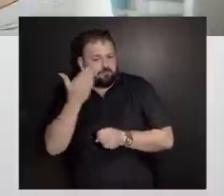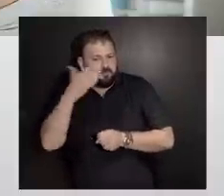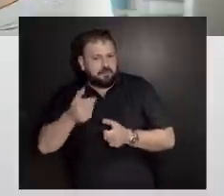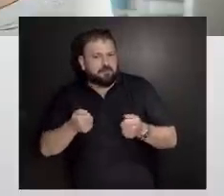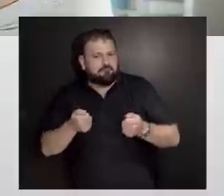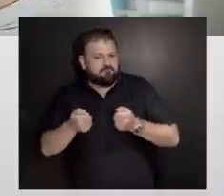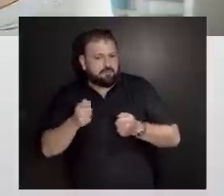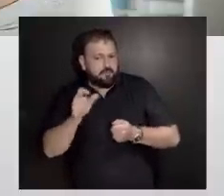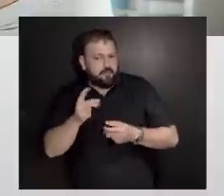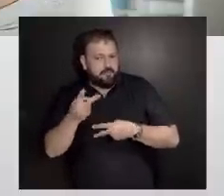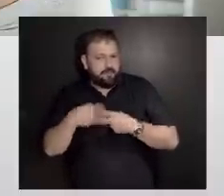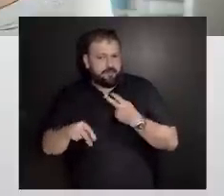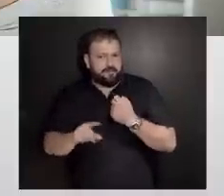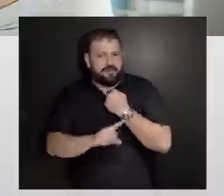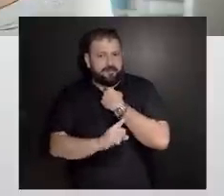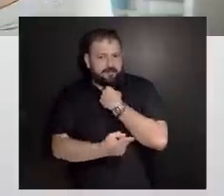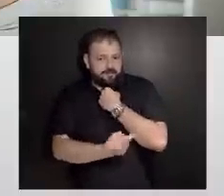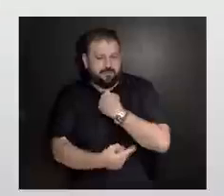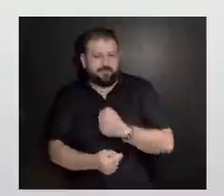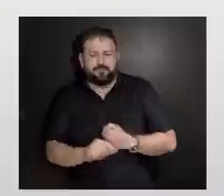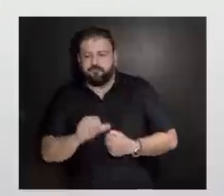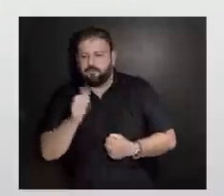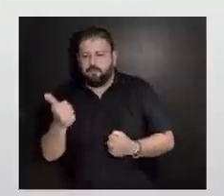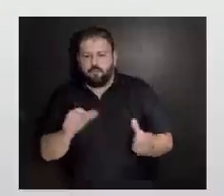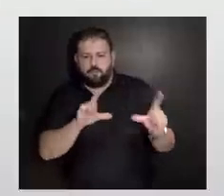ayudan con la siguiente, por favor.